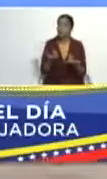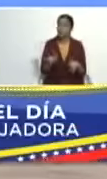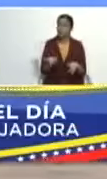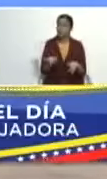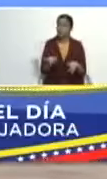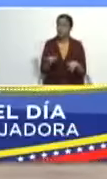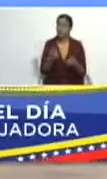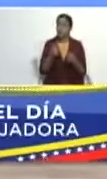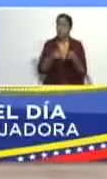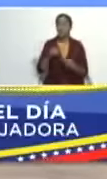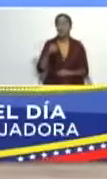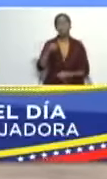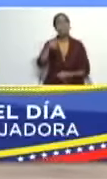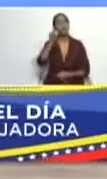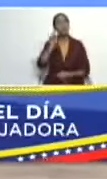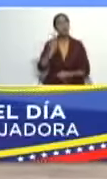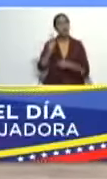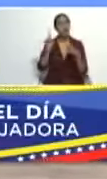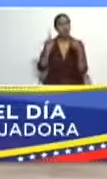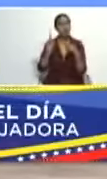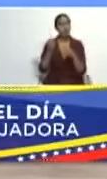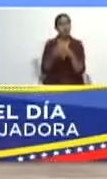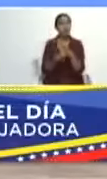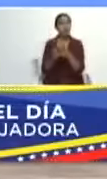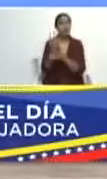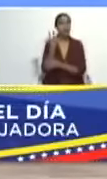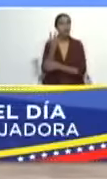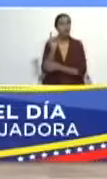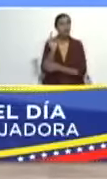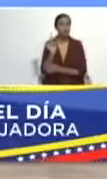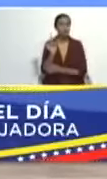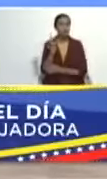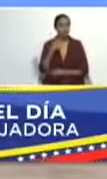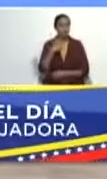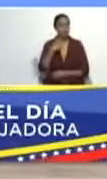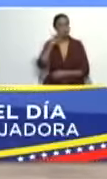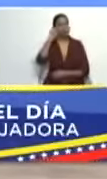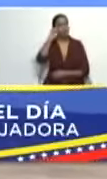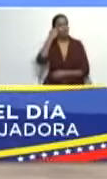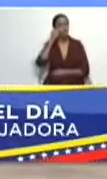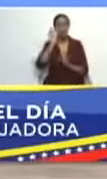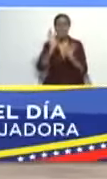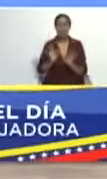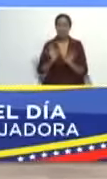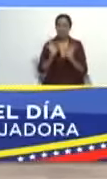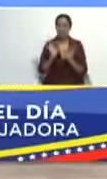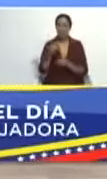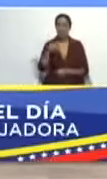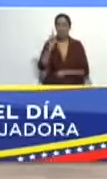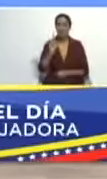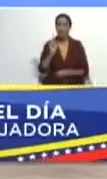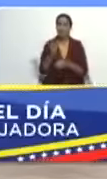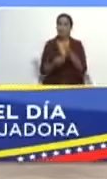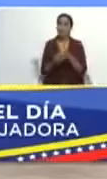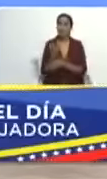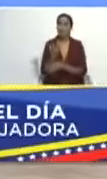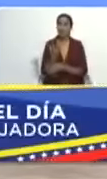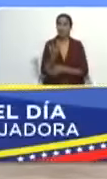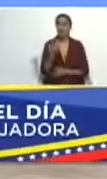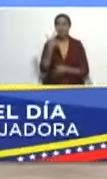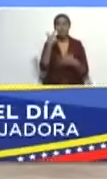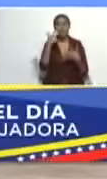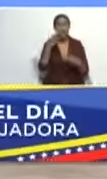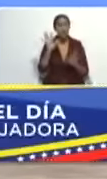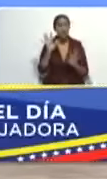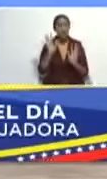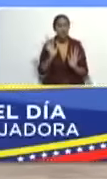cada primero de mayo yo recuerdo especialmente un primero de mayo. Creo que jamás en la vida